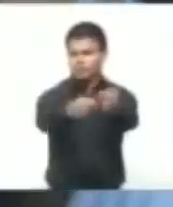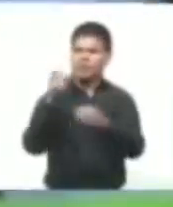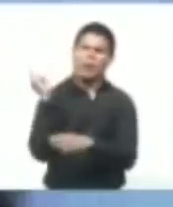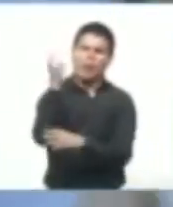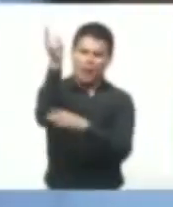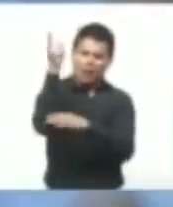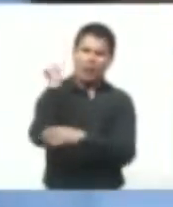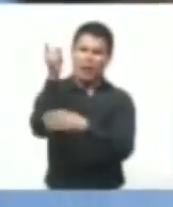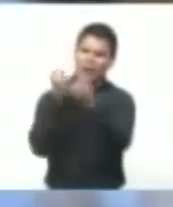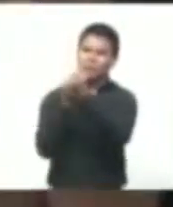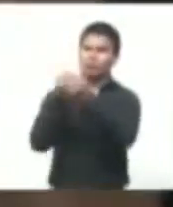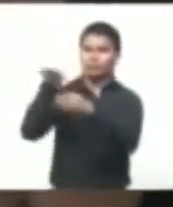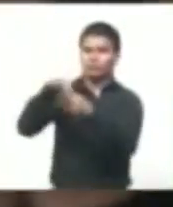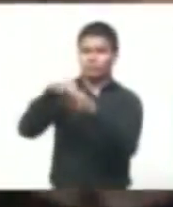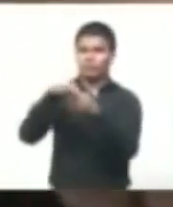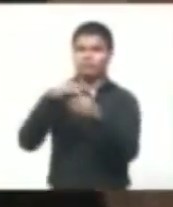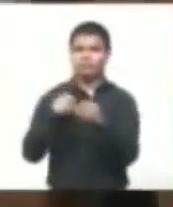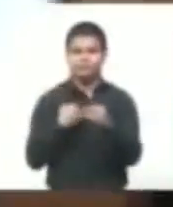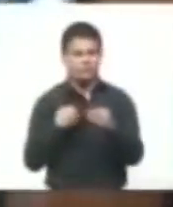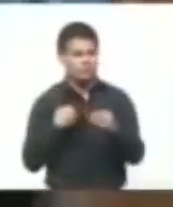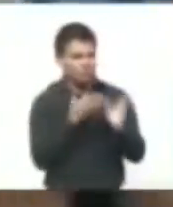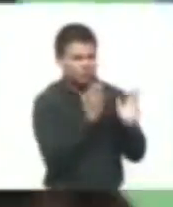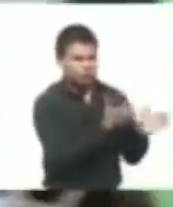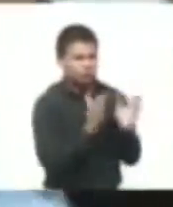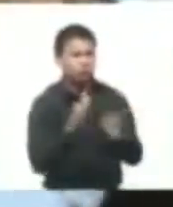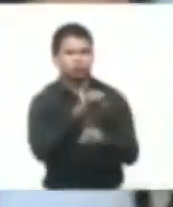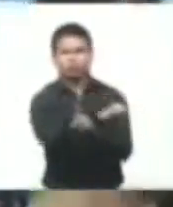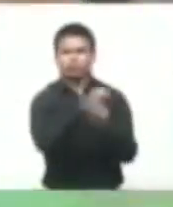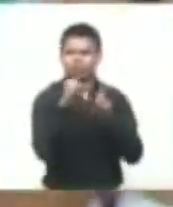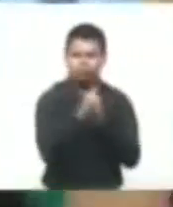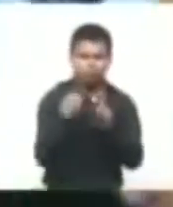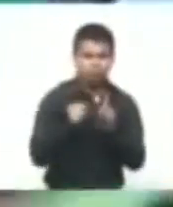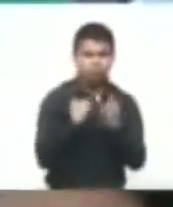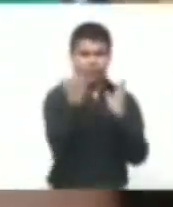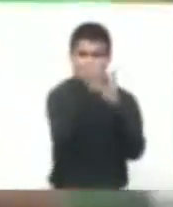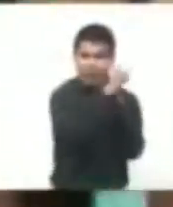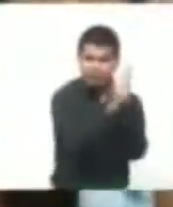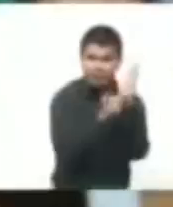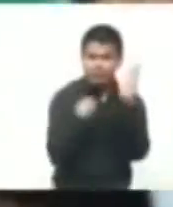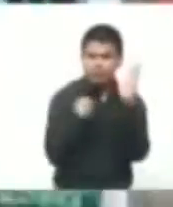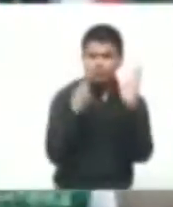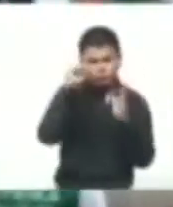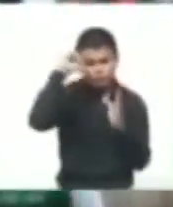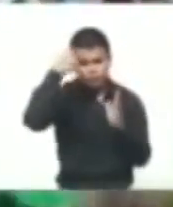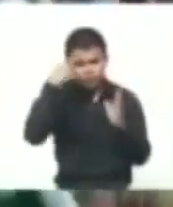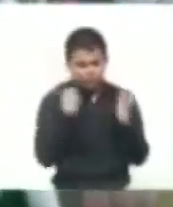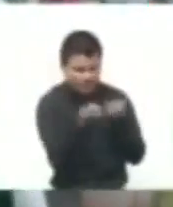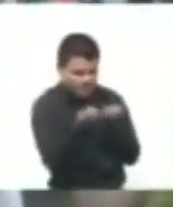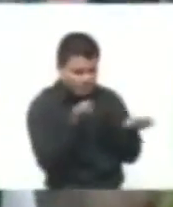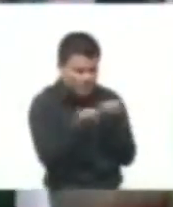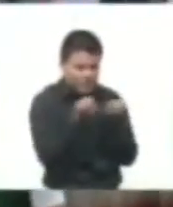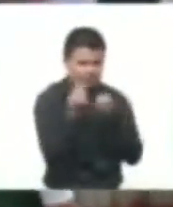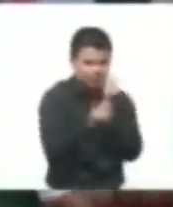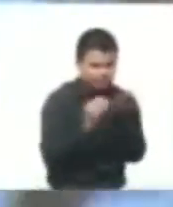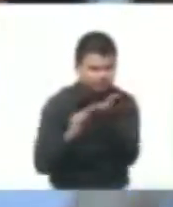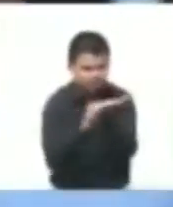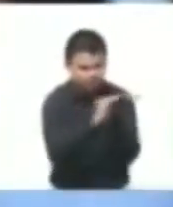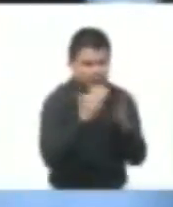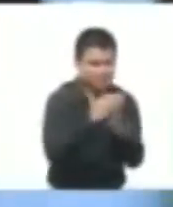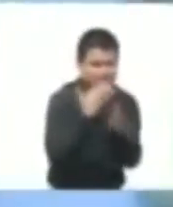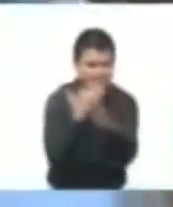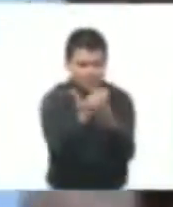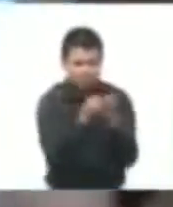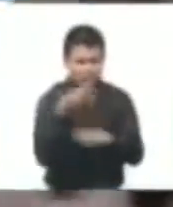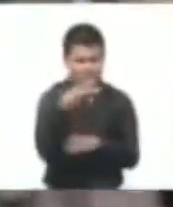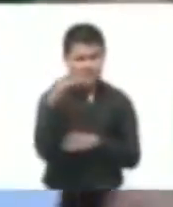los compromisos de orden social contenidos en su programa de gobierno Galapa Segura, en cuya ejecución se establece